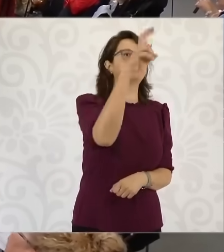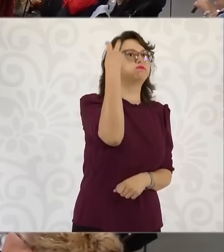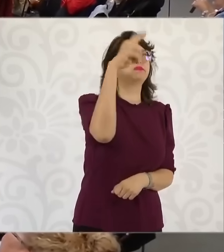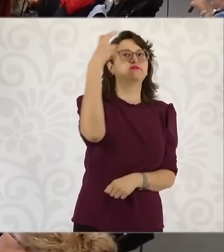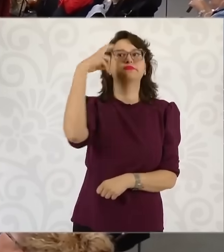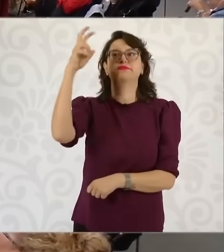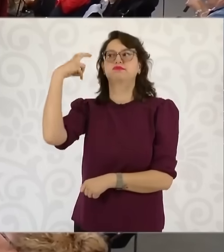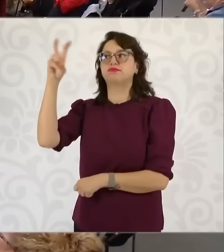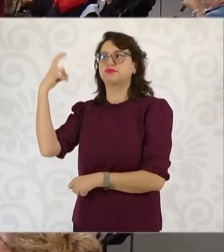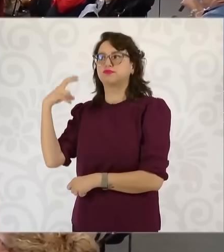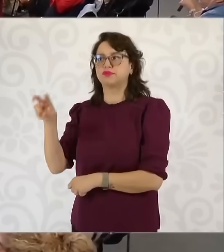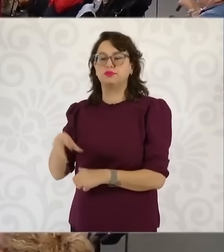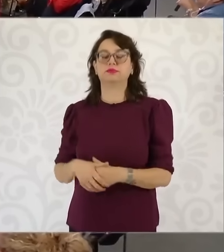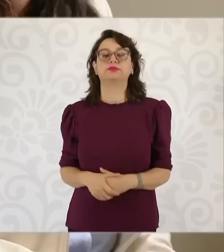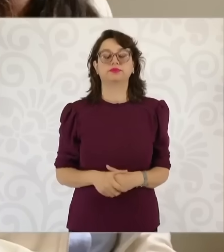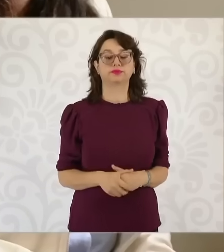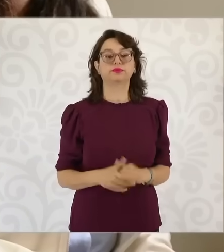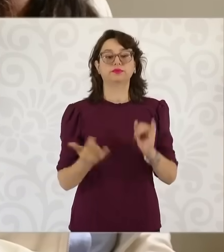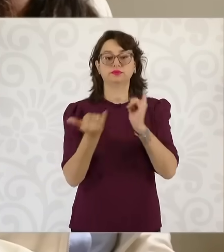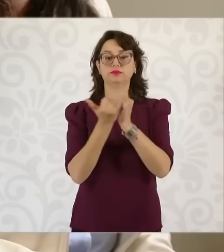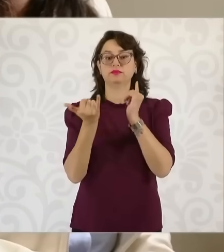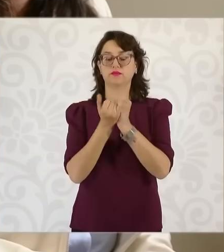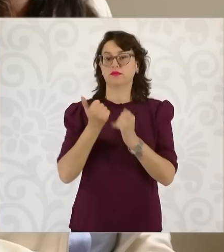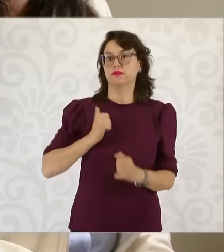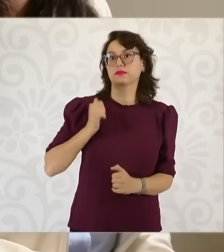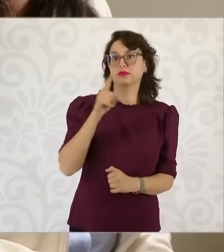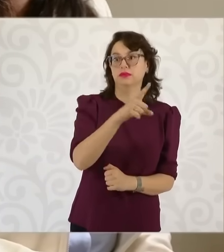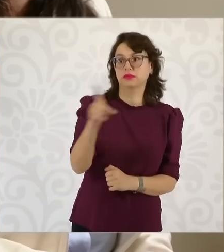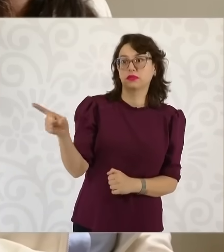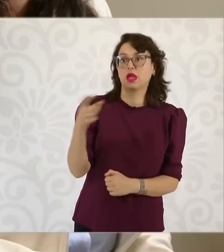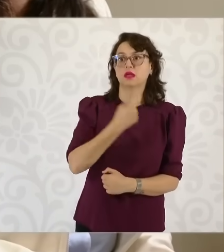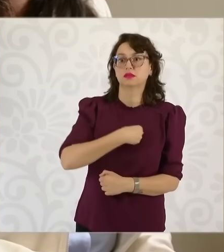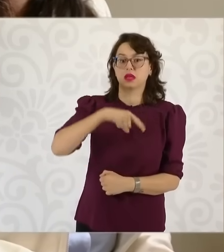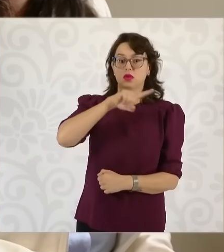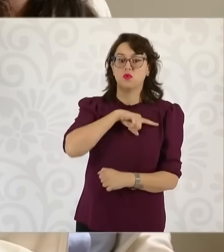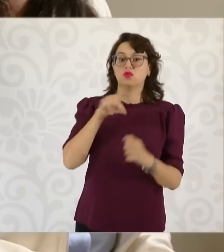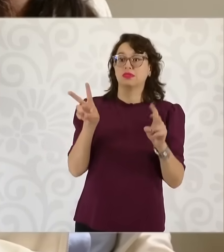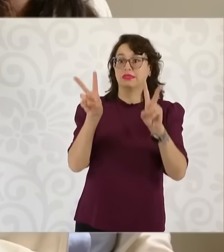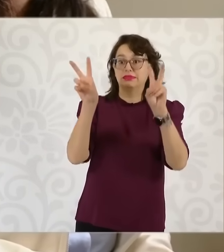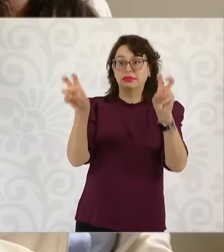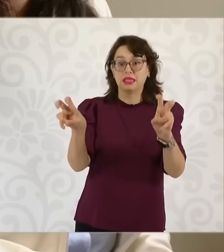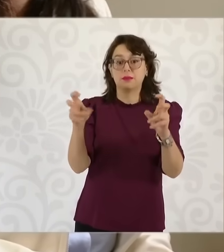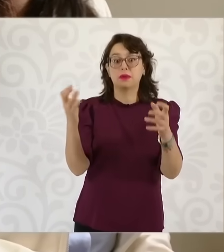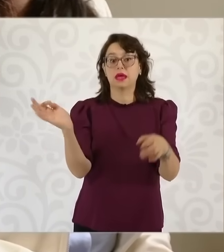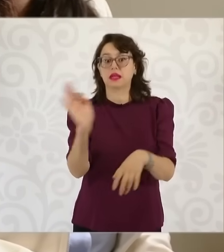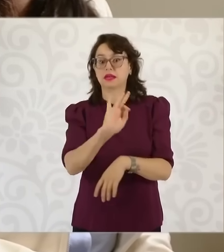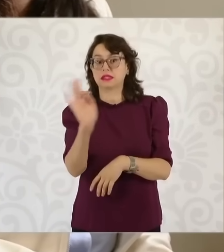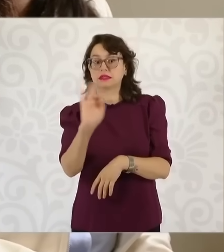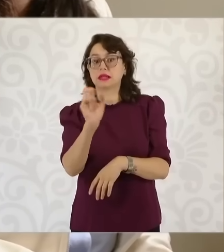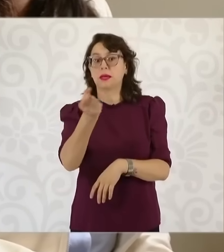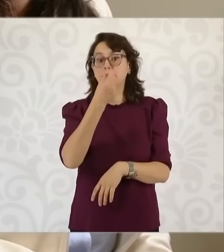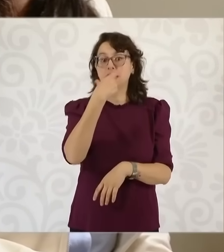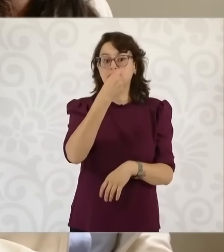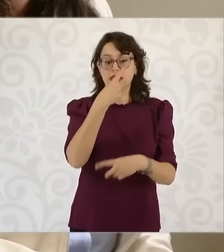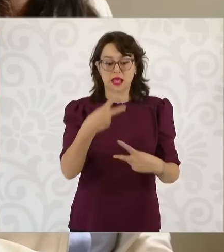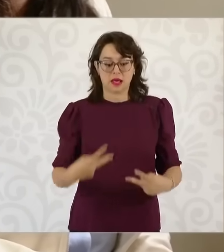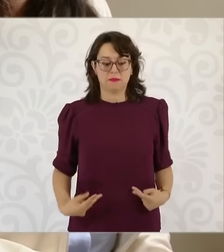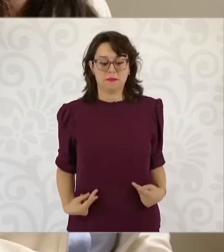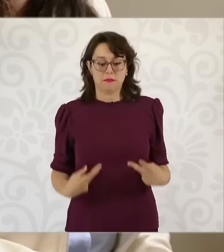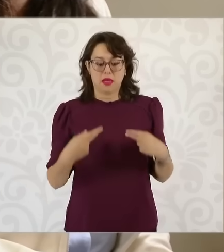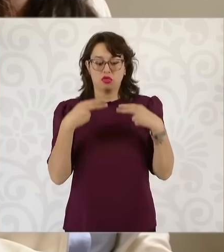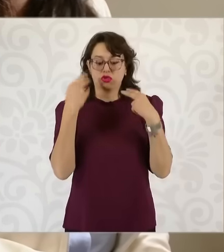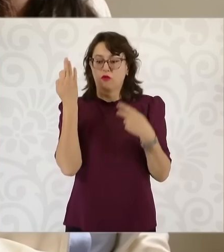Aprovechando también que están los funcionarios de salud, preguntarles si tienen conocimiento sobre un caso de falsificación de medicamentos oncológicos en